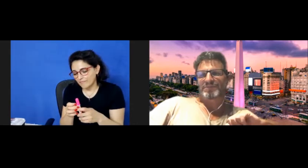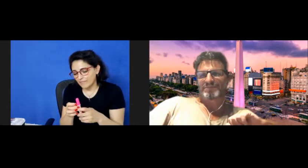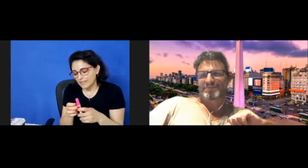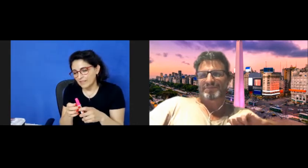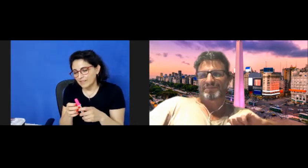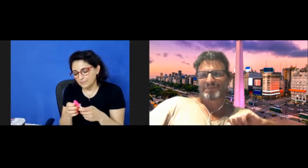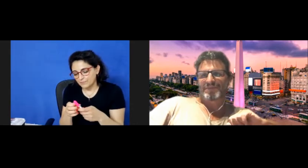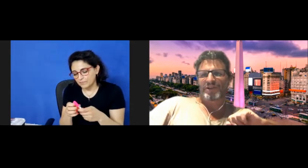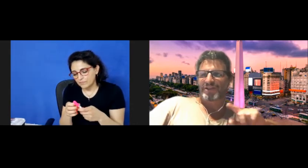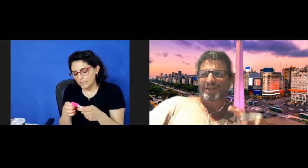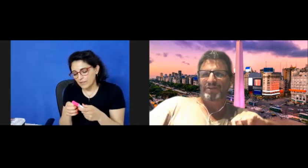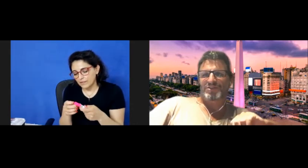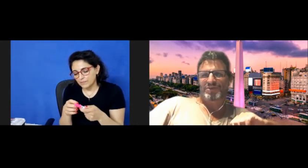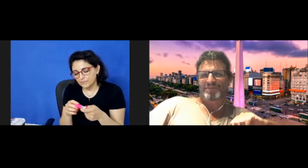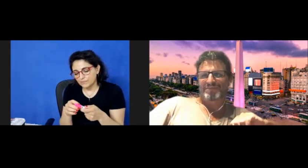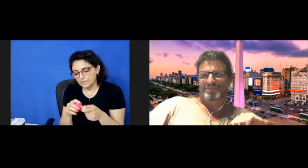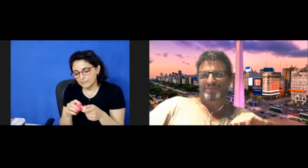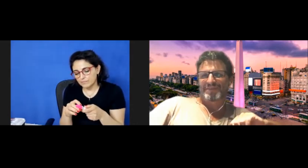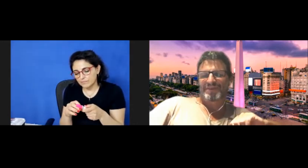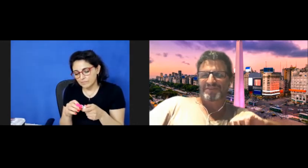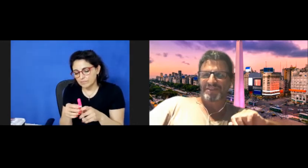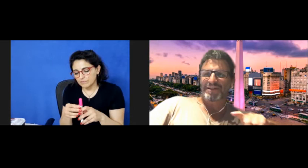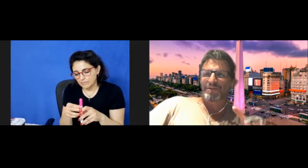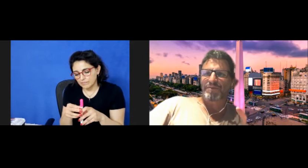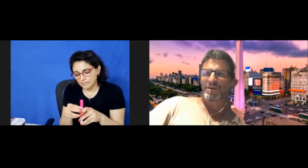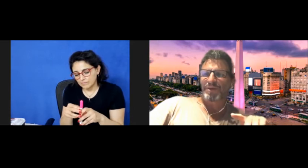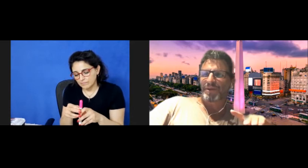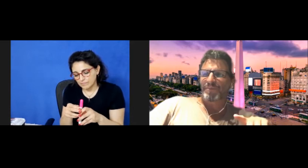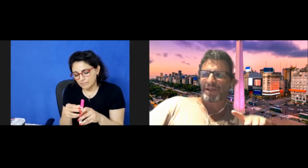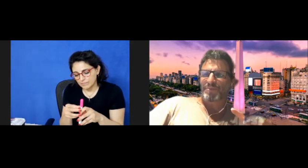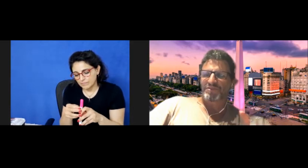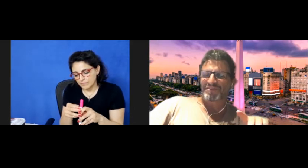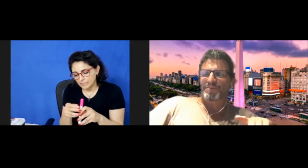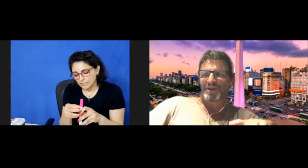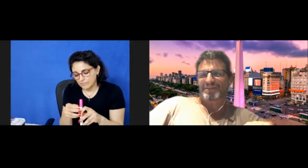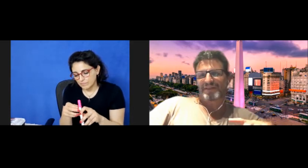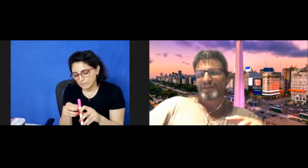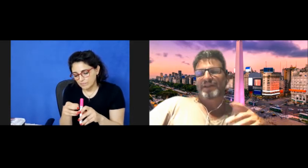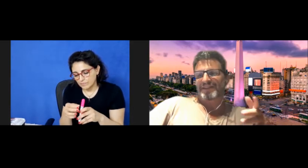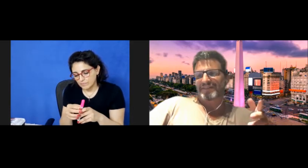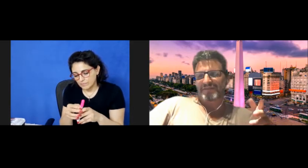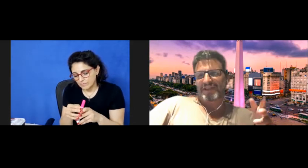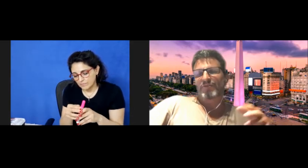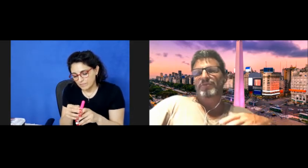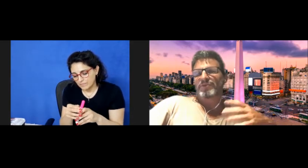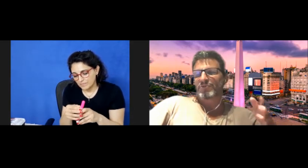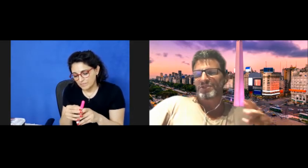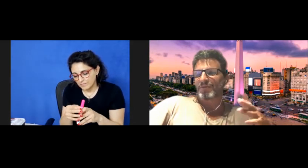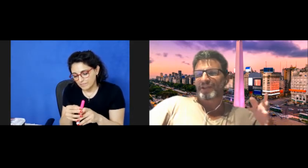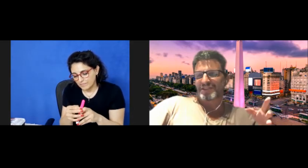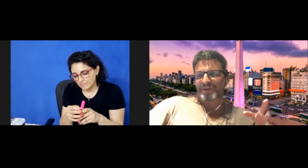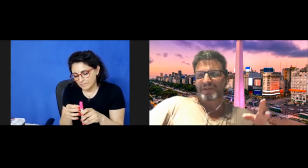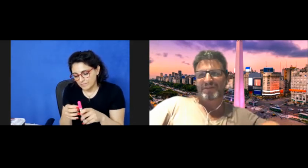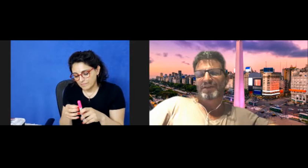ayudar. O que no quiere que lo ayuden. O sea, tiene que haber una primera predisposición de parte, en este caso, del alumno, tuya,